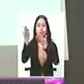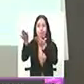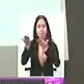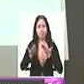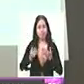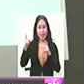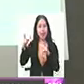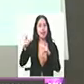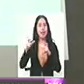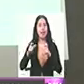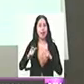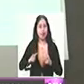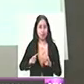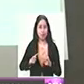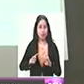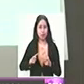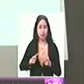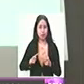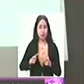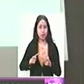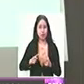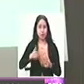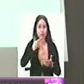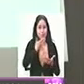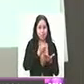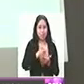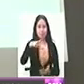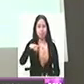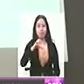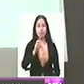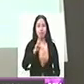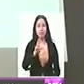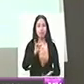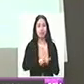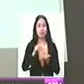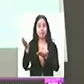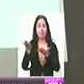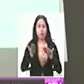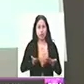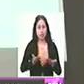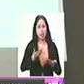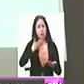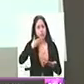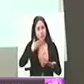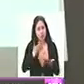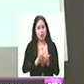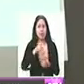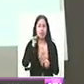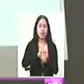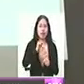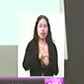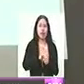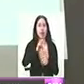donaciones relativas a pruebas PCR que nos han aliviado la